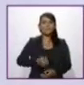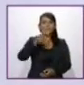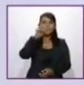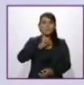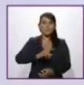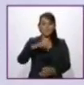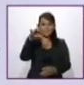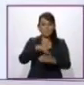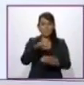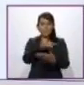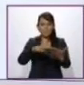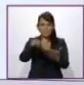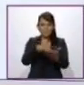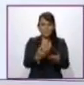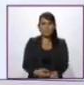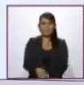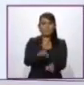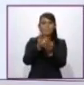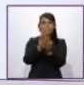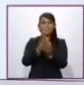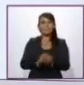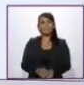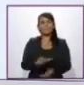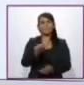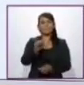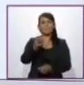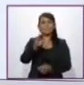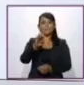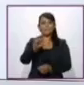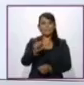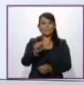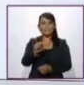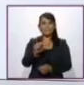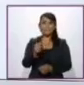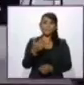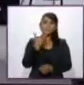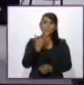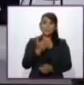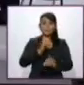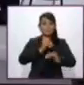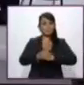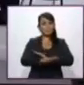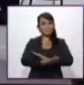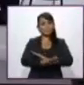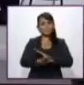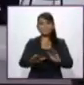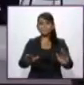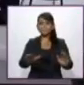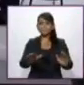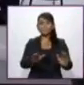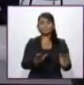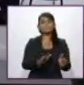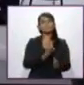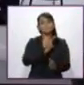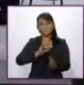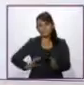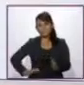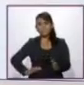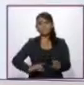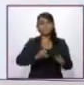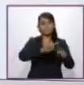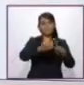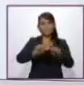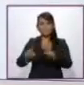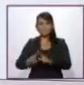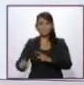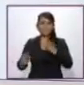Arredondo! Muy bien, pues hemos llegado así al final de este segundo debate entre las candidaturas a la gubernatura de